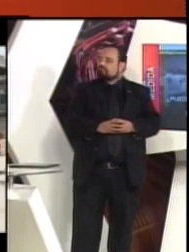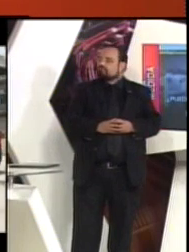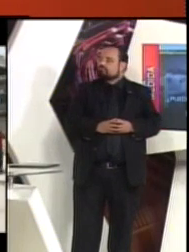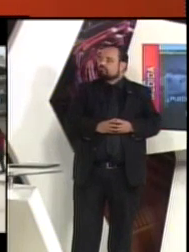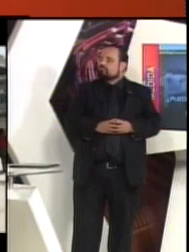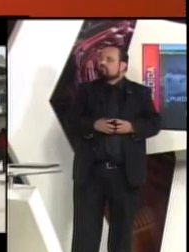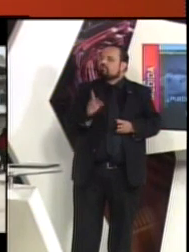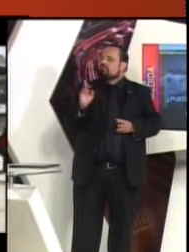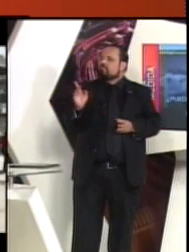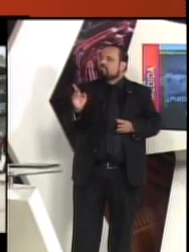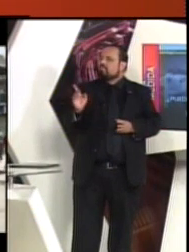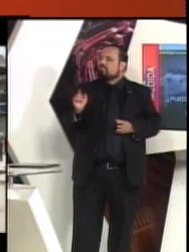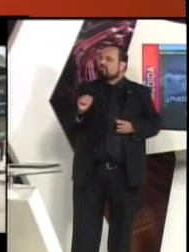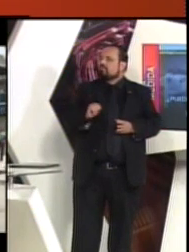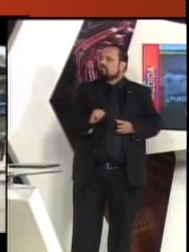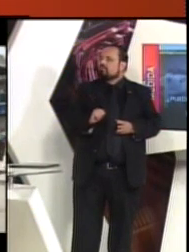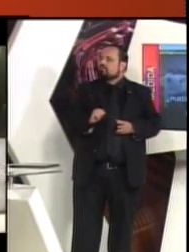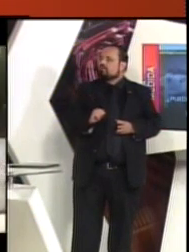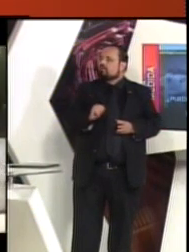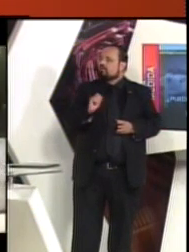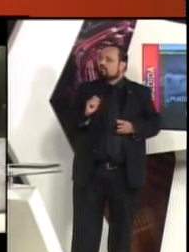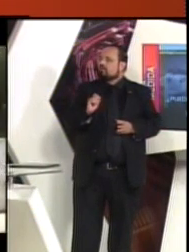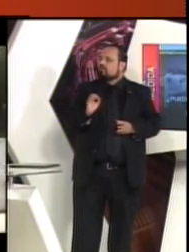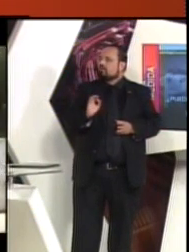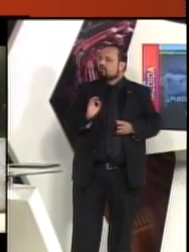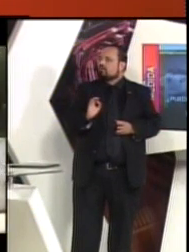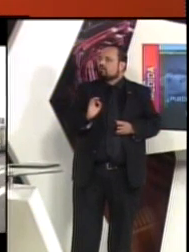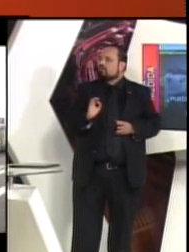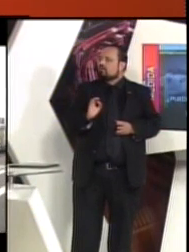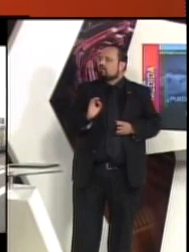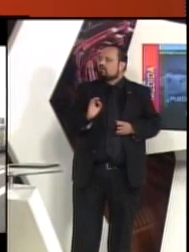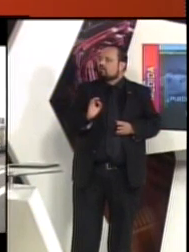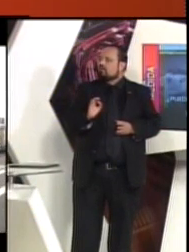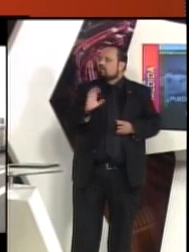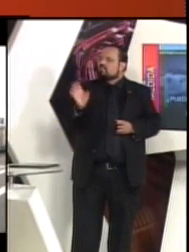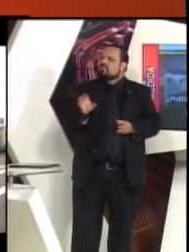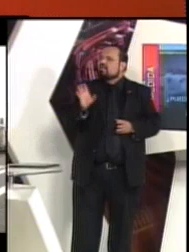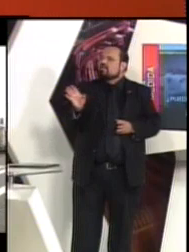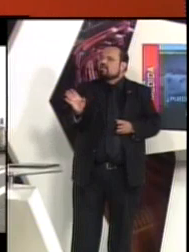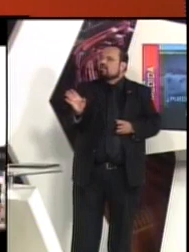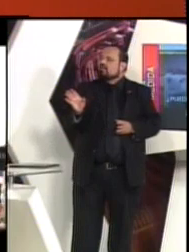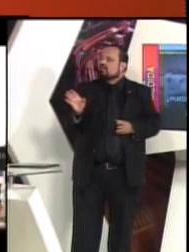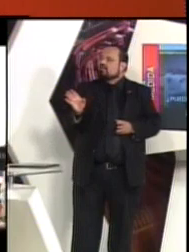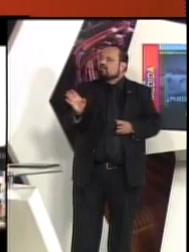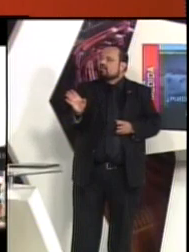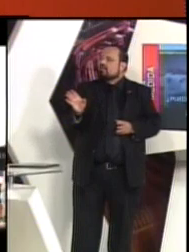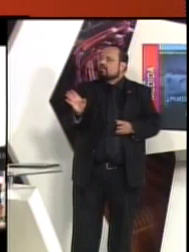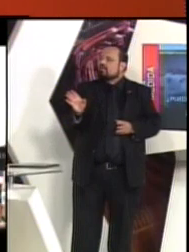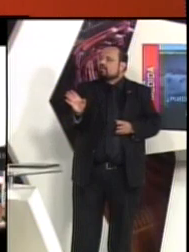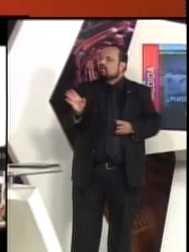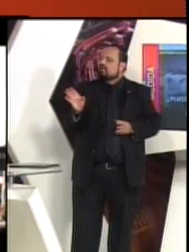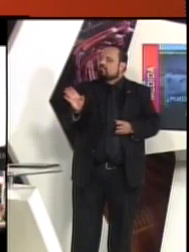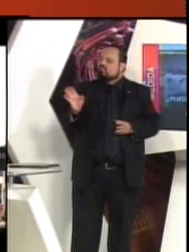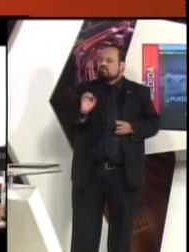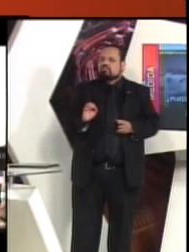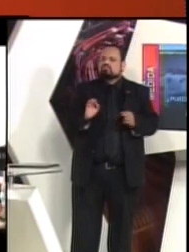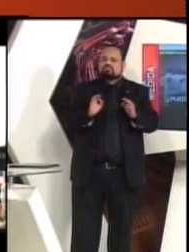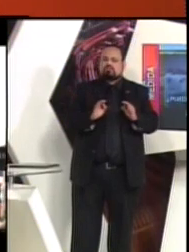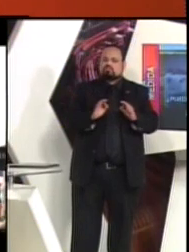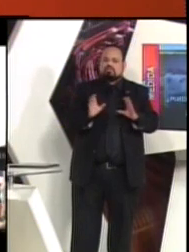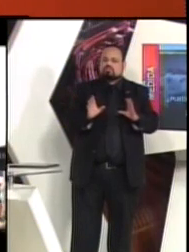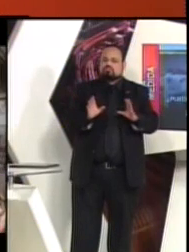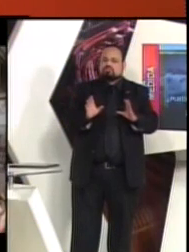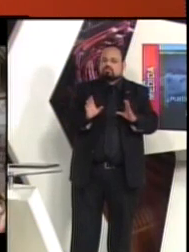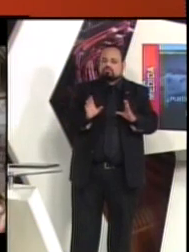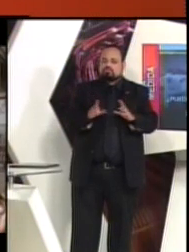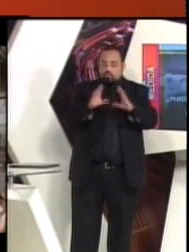especialmente en redes sociales de lugares donde no se cumplen los protocolos pero igual la gente está ahí entonces de qué sirve quejarse y muy bien dicho y